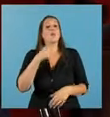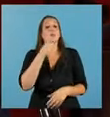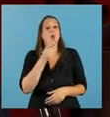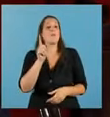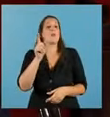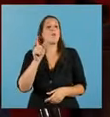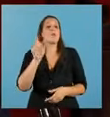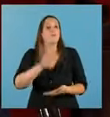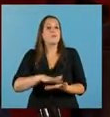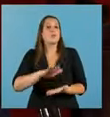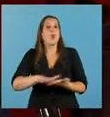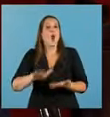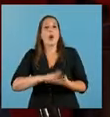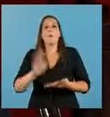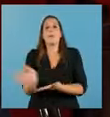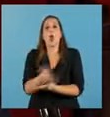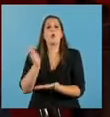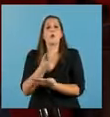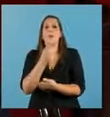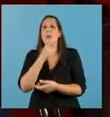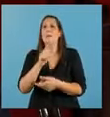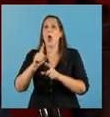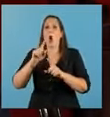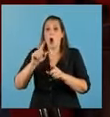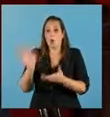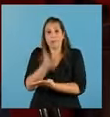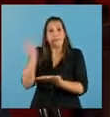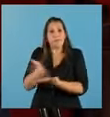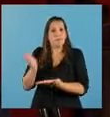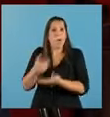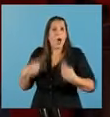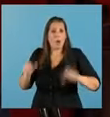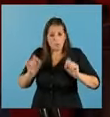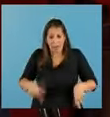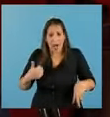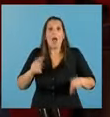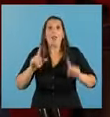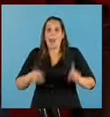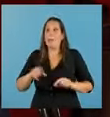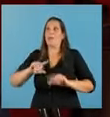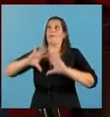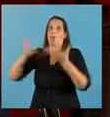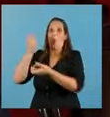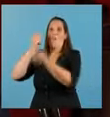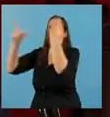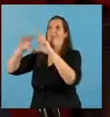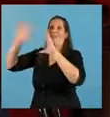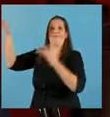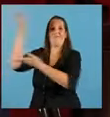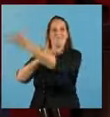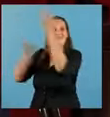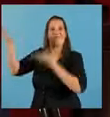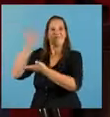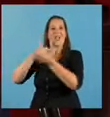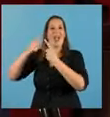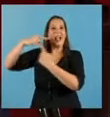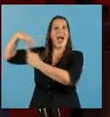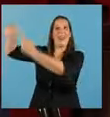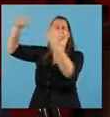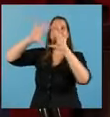incremento de la productividad y la inserción internacional. Queremos fomentar la generación de cadenas productivas globales